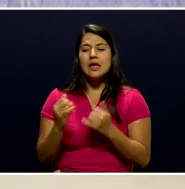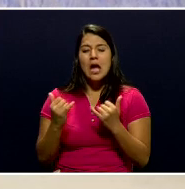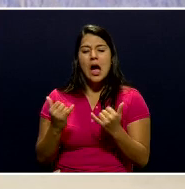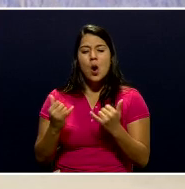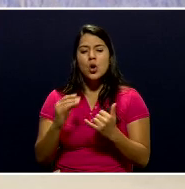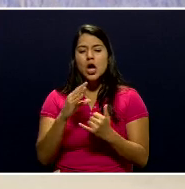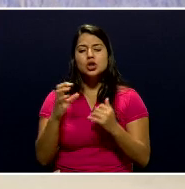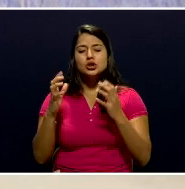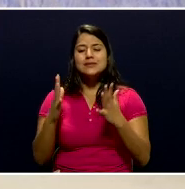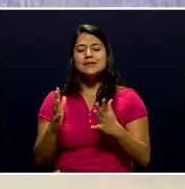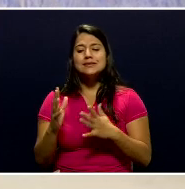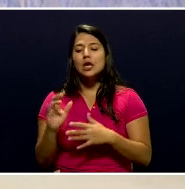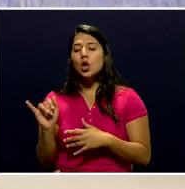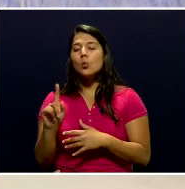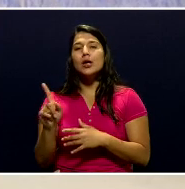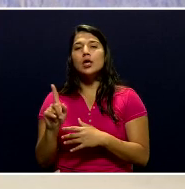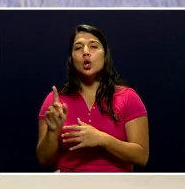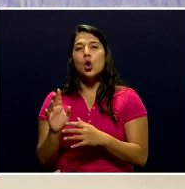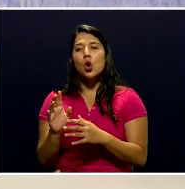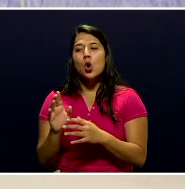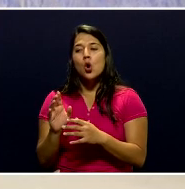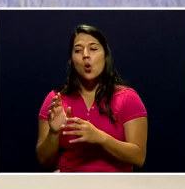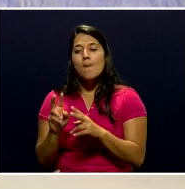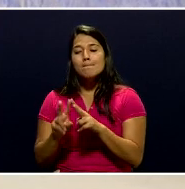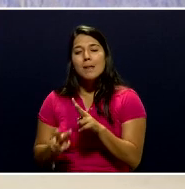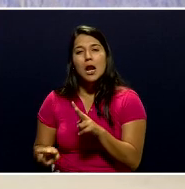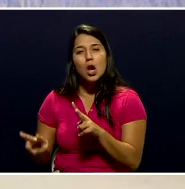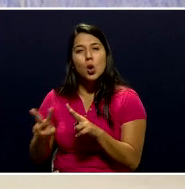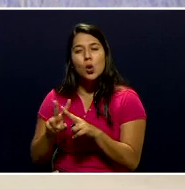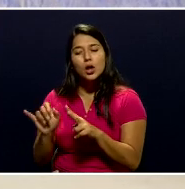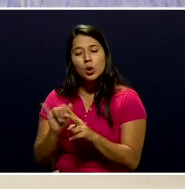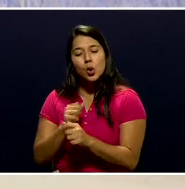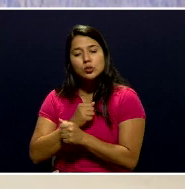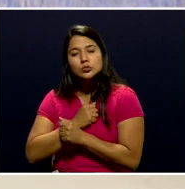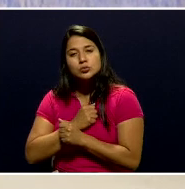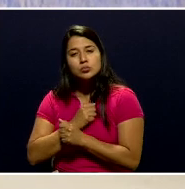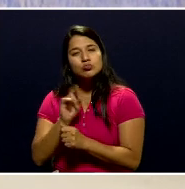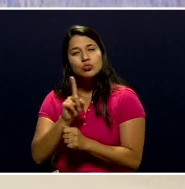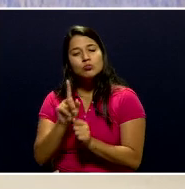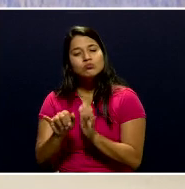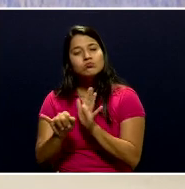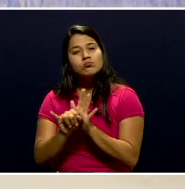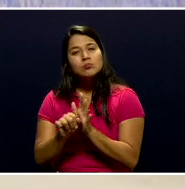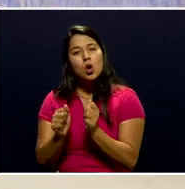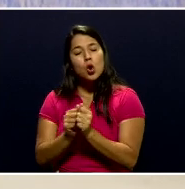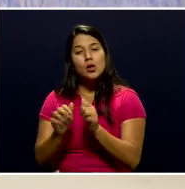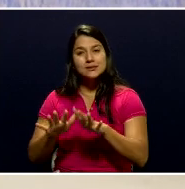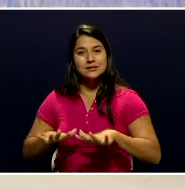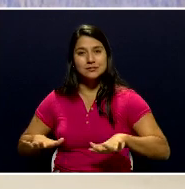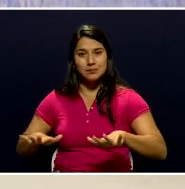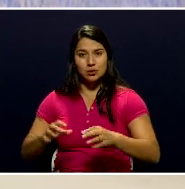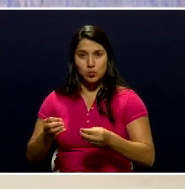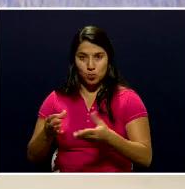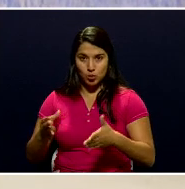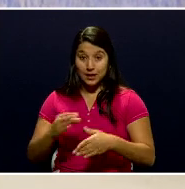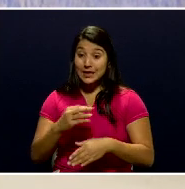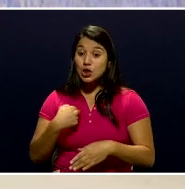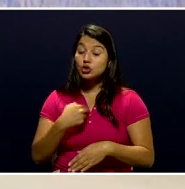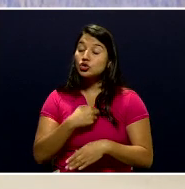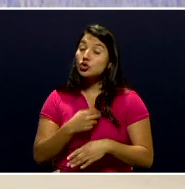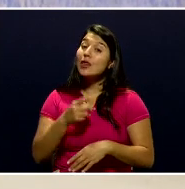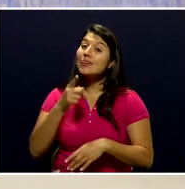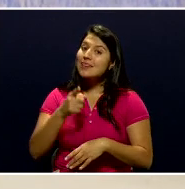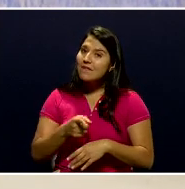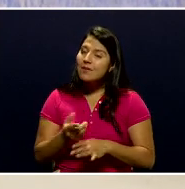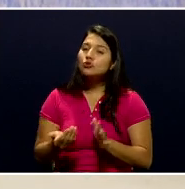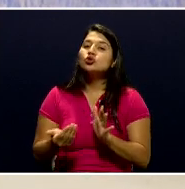desvalorización que tenemos socialmente por el espacio público, y tenemos que volverlo a ver.